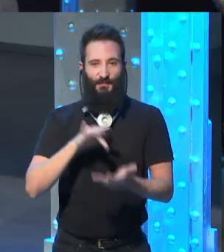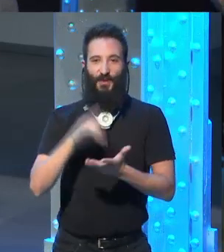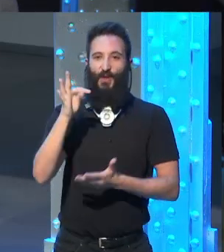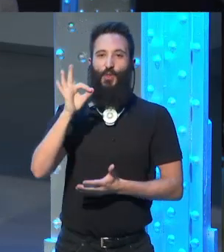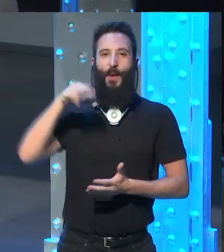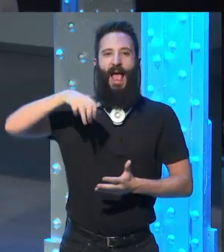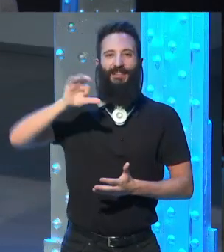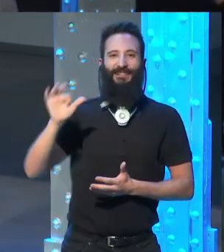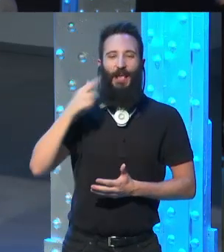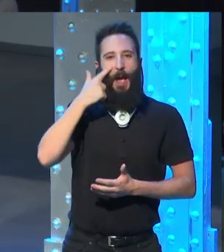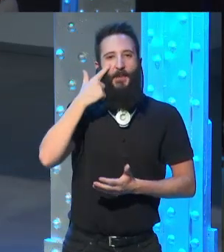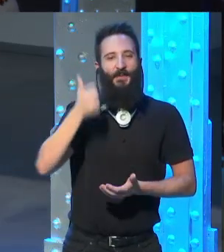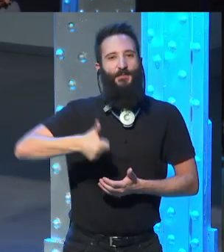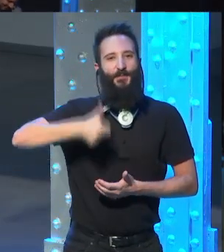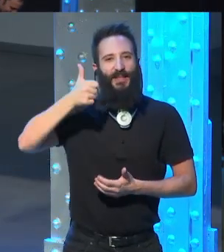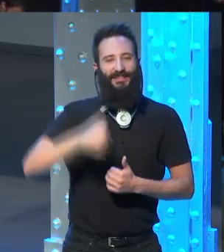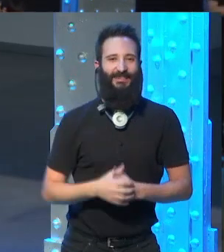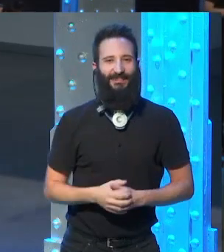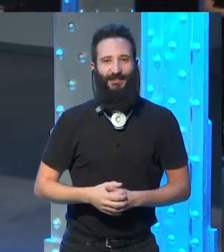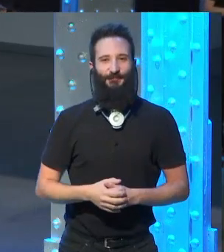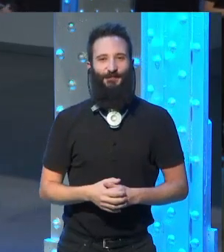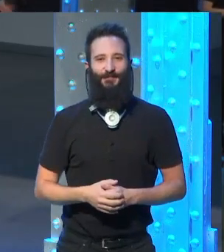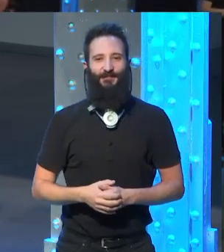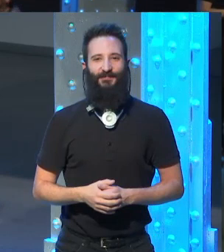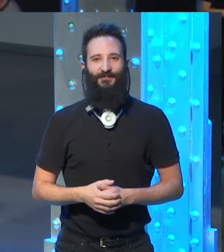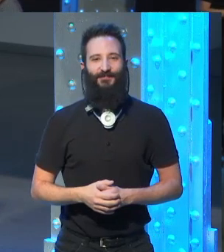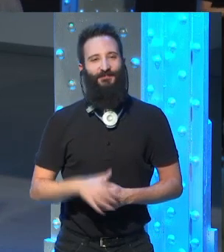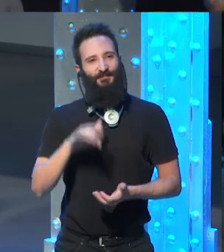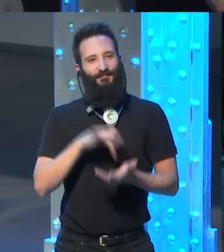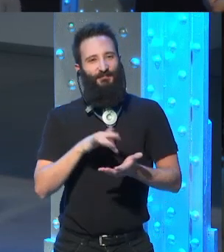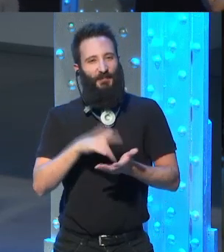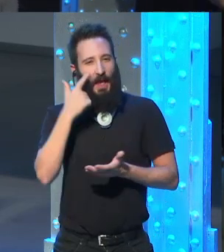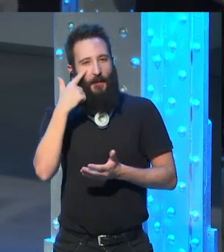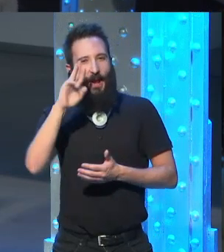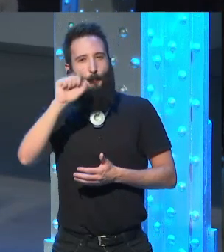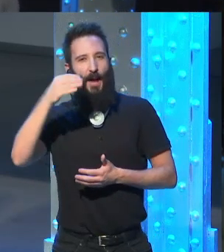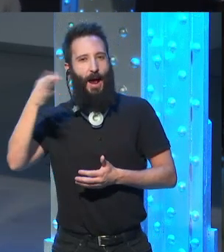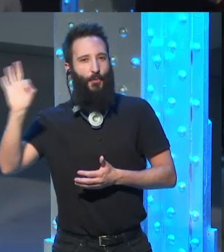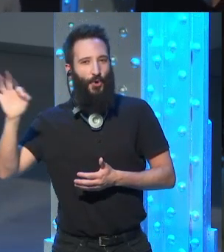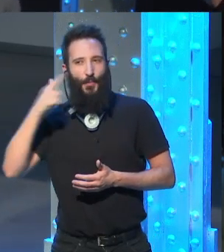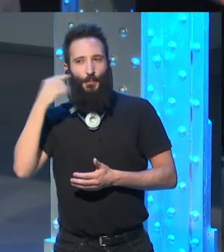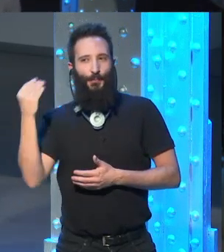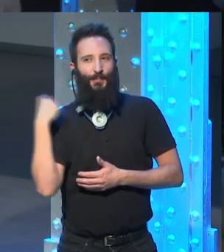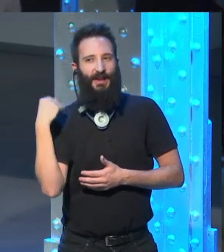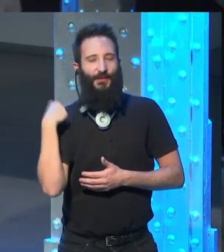Tomás? En general. ¿Te estás pendiente de la pregunta de Pablo? ¿Y tú también?